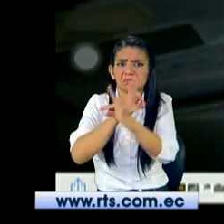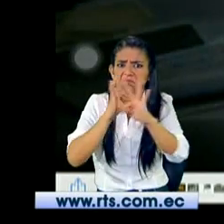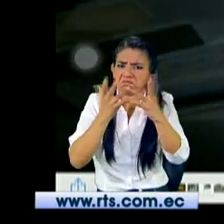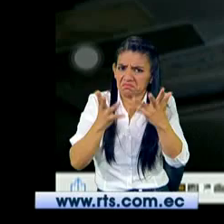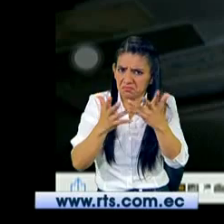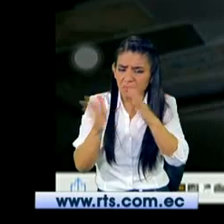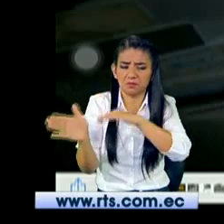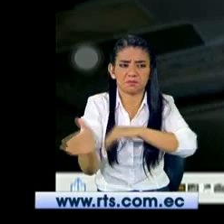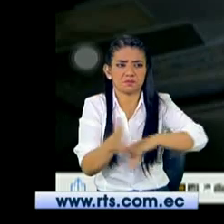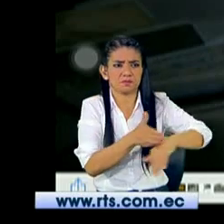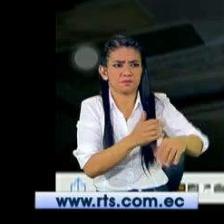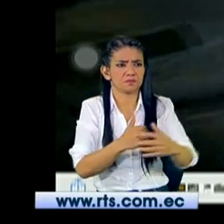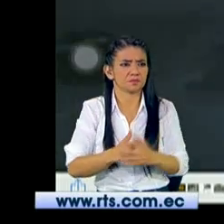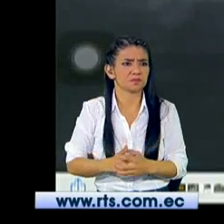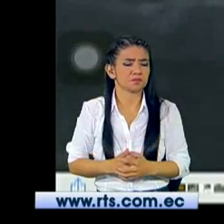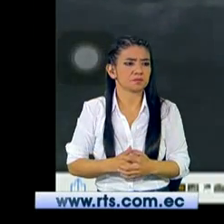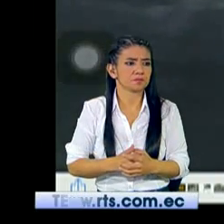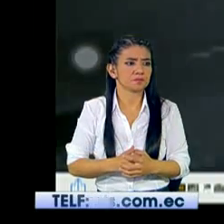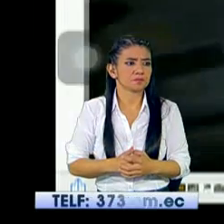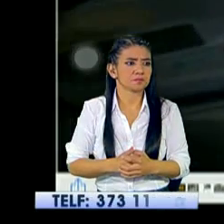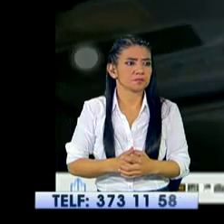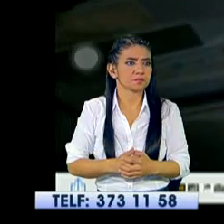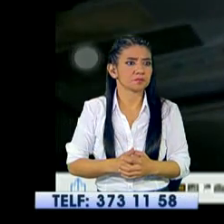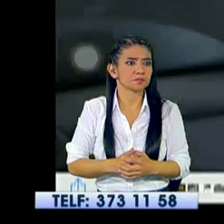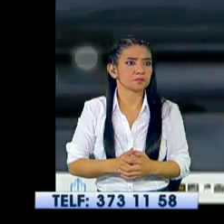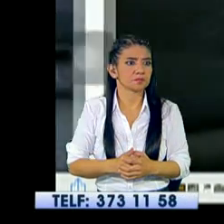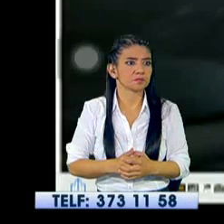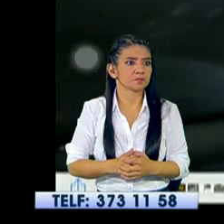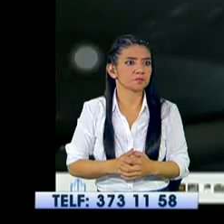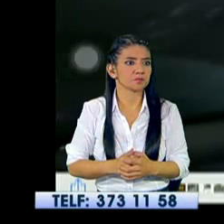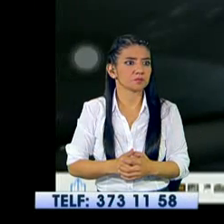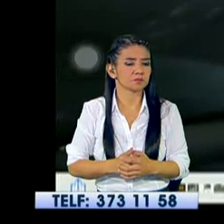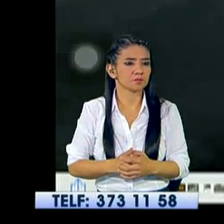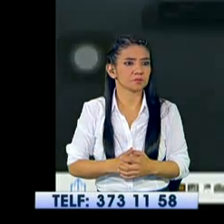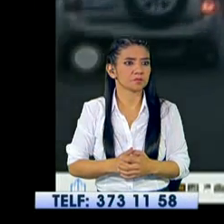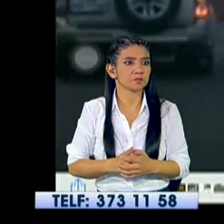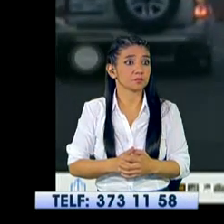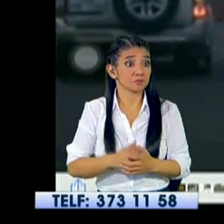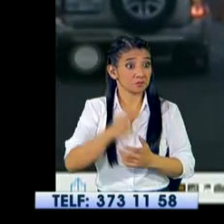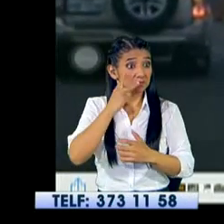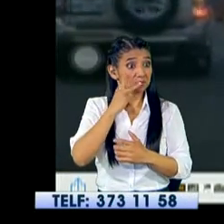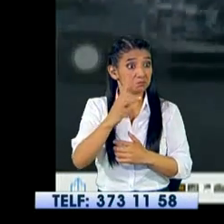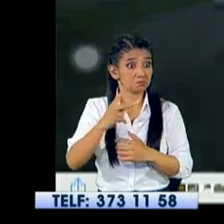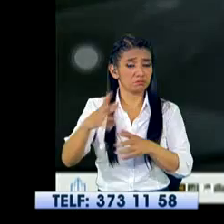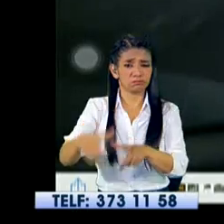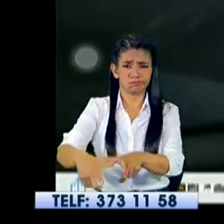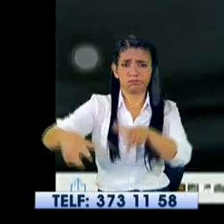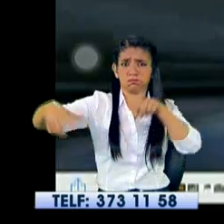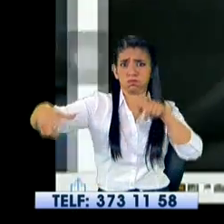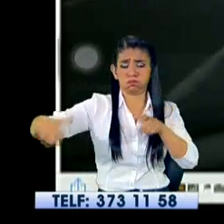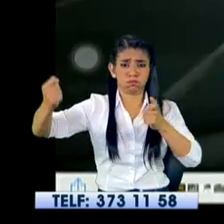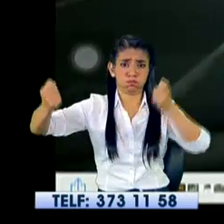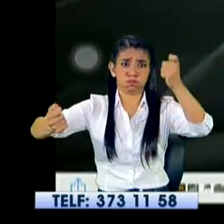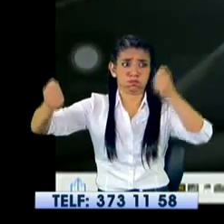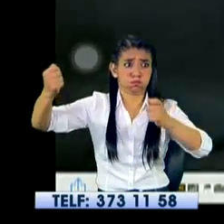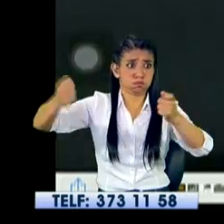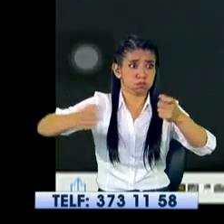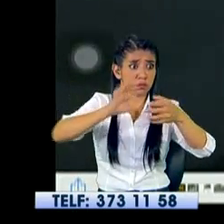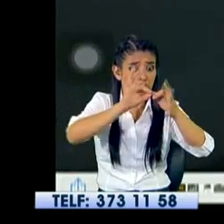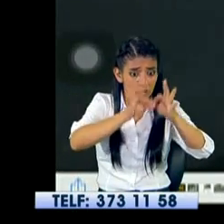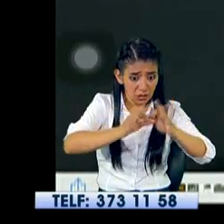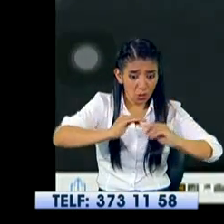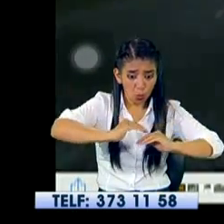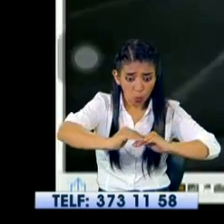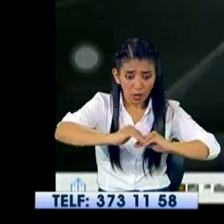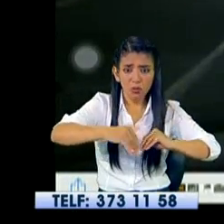que autoridades, hay que darse una vueltita, ¿no? Por ahí. En la calle Mariano Cardenal y pasaje B, montón de escombros. En la vereda dan mal aspecto